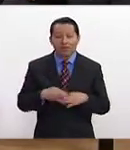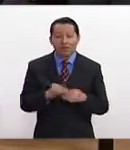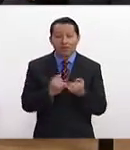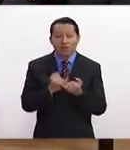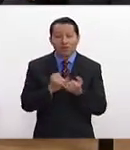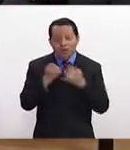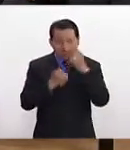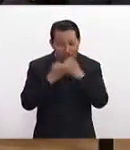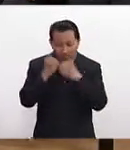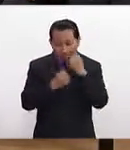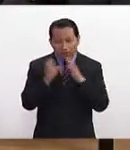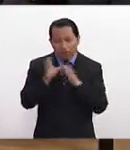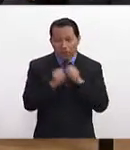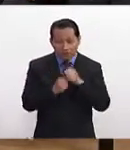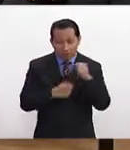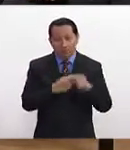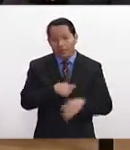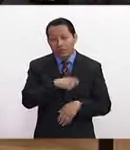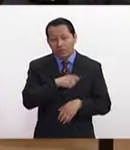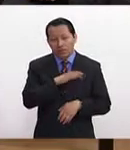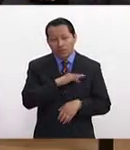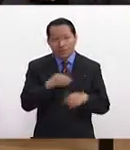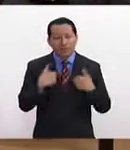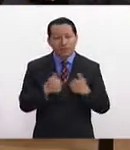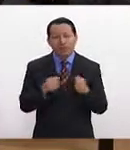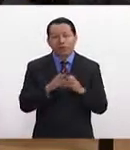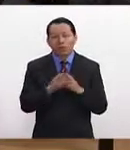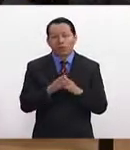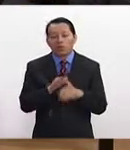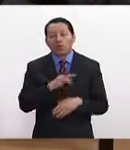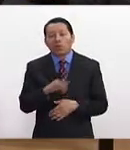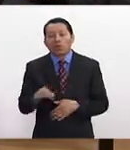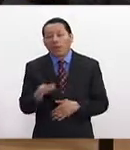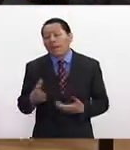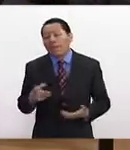una revisada a la Constitución de España y ya entender cómo puede